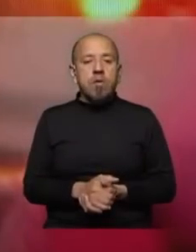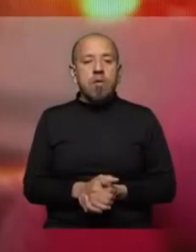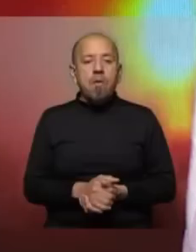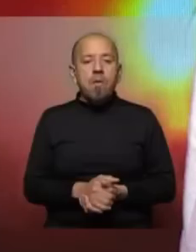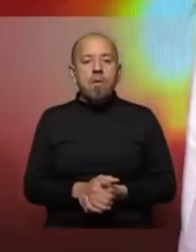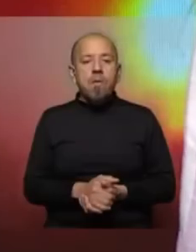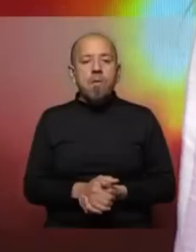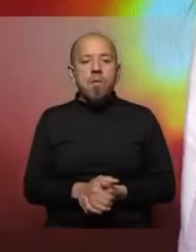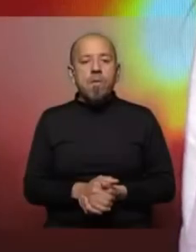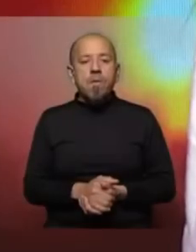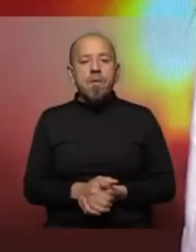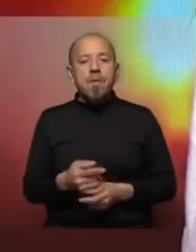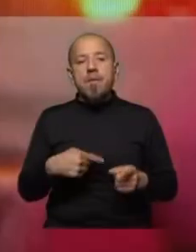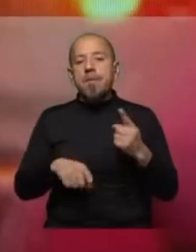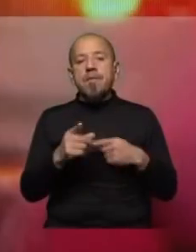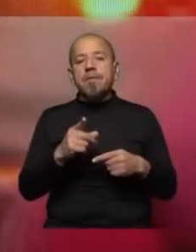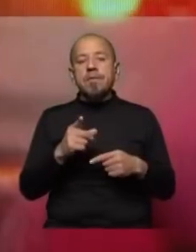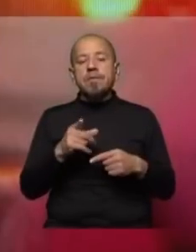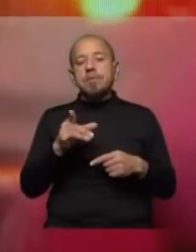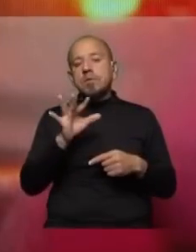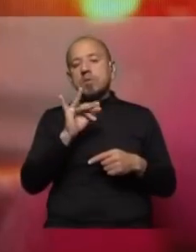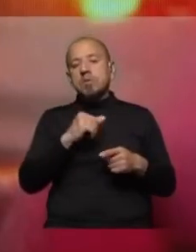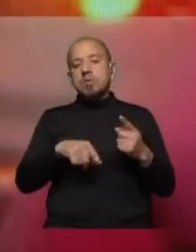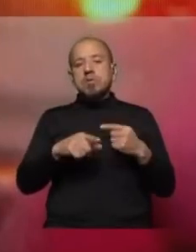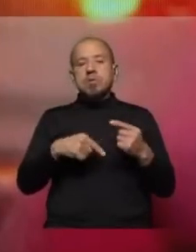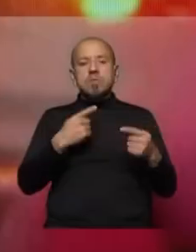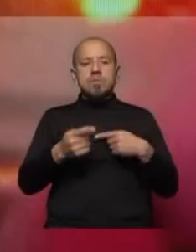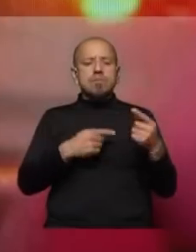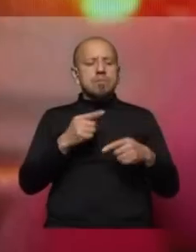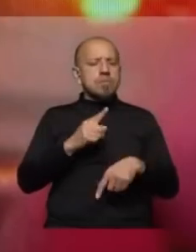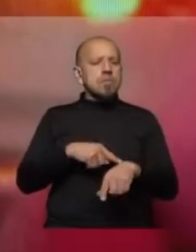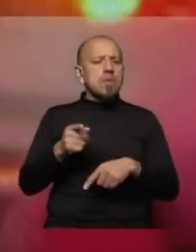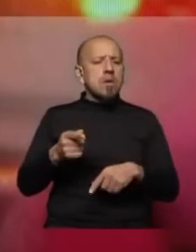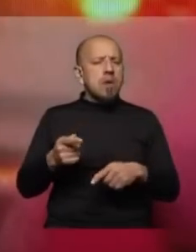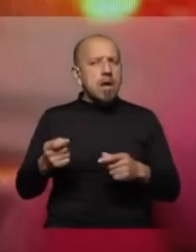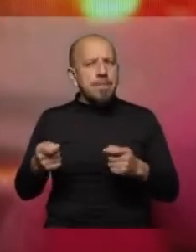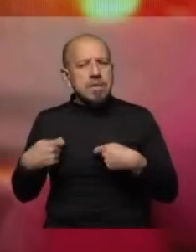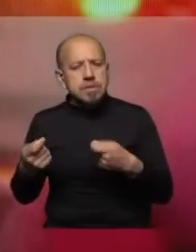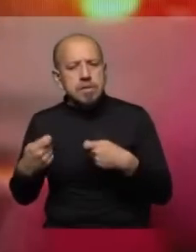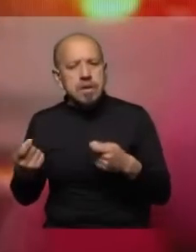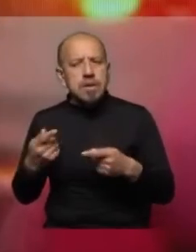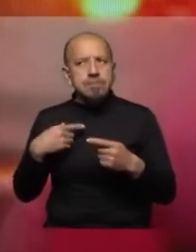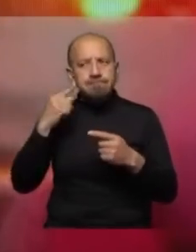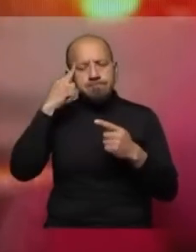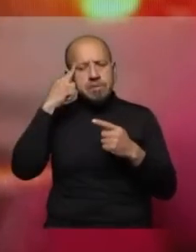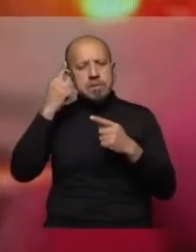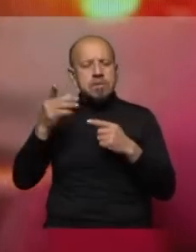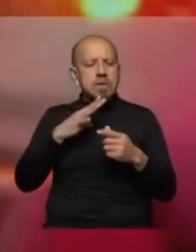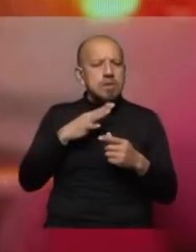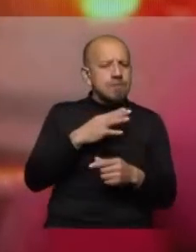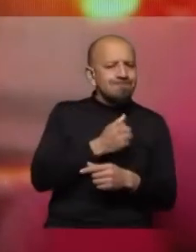preguntaba Jorge No pero en la cotidianidad en decidir A qué hora uno va al almacén a hacer una compra o hay un